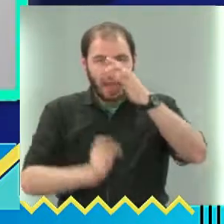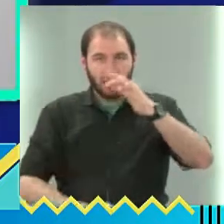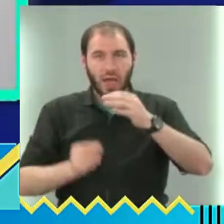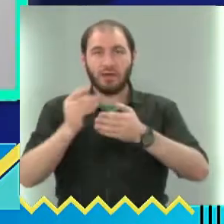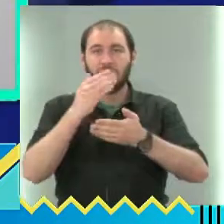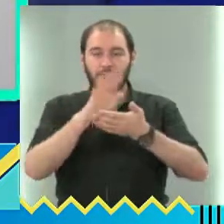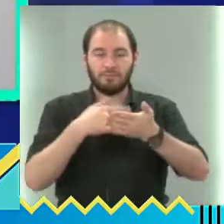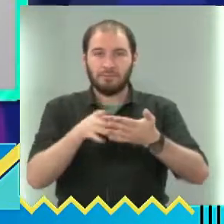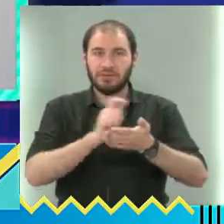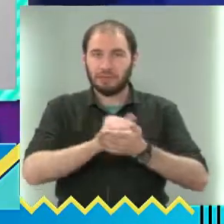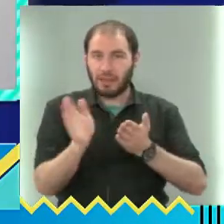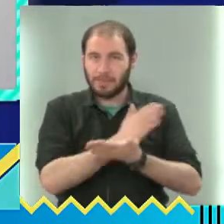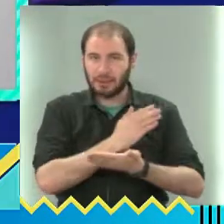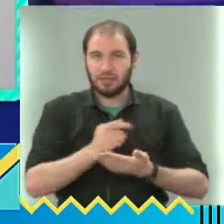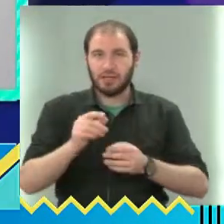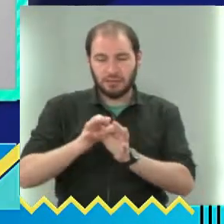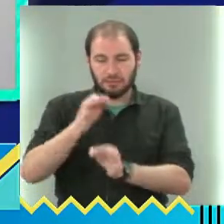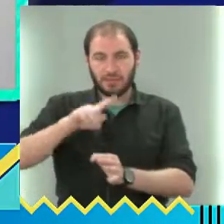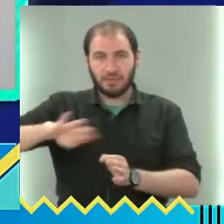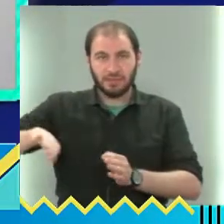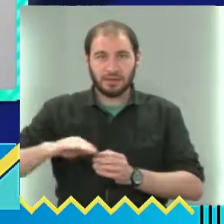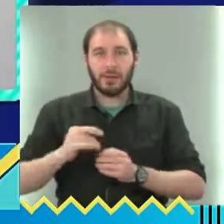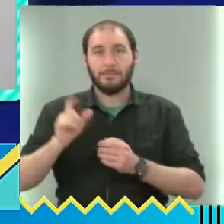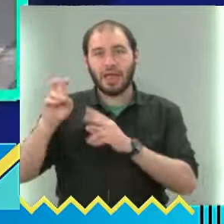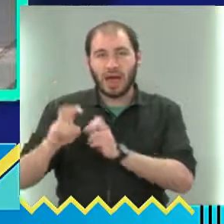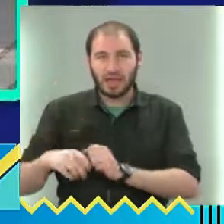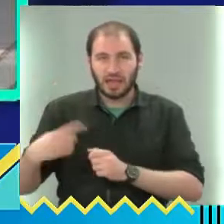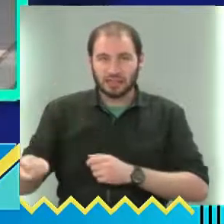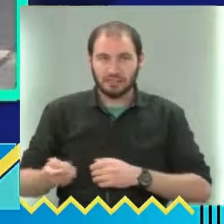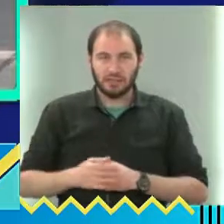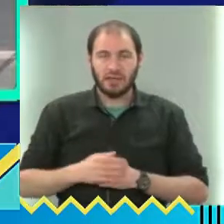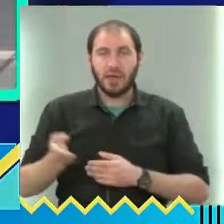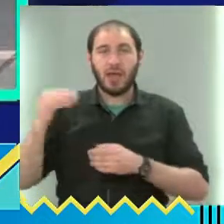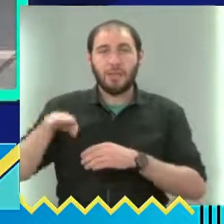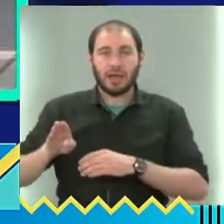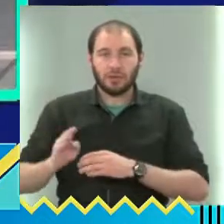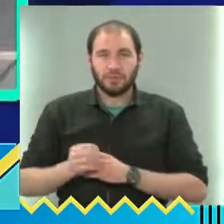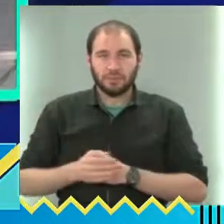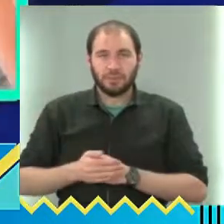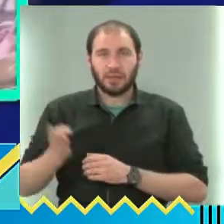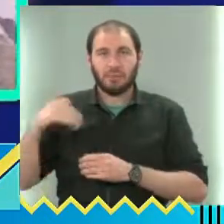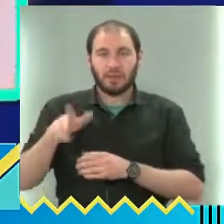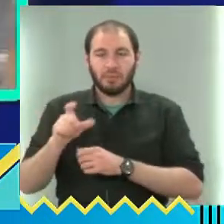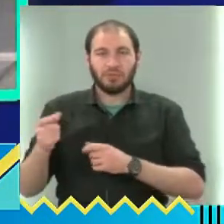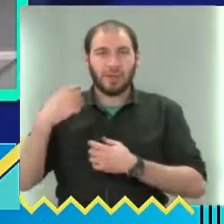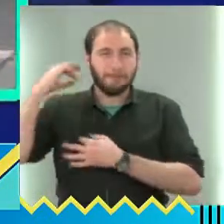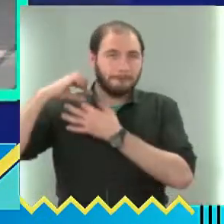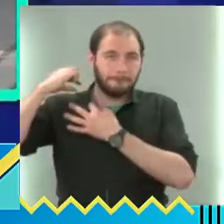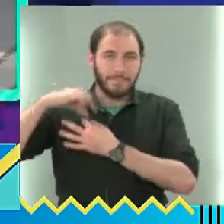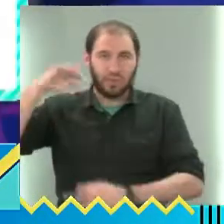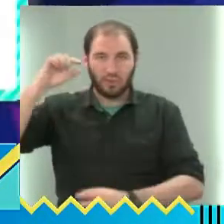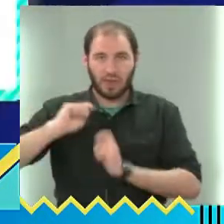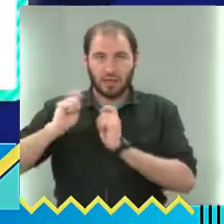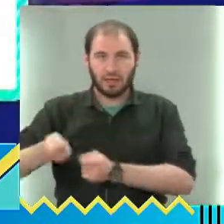ficha aparte, se saca otro tubito aparte que se manda a analizar para el banco de donantes de médula, que